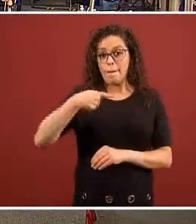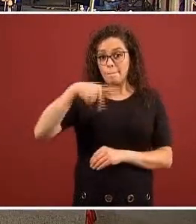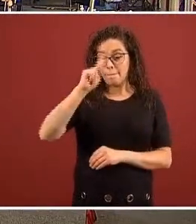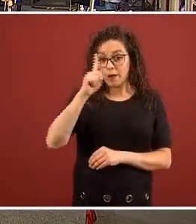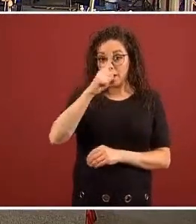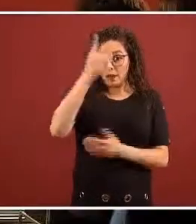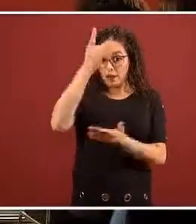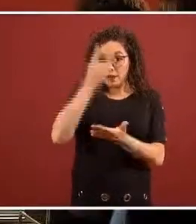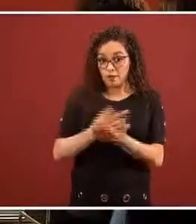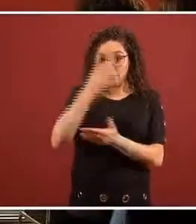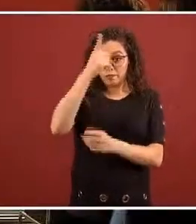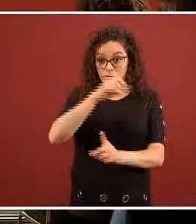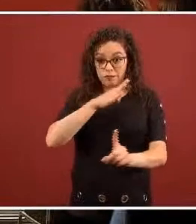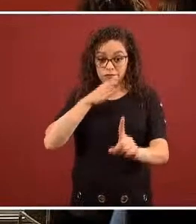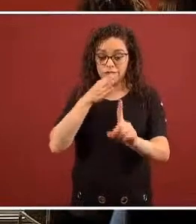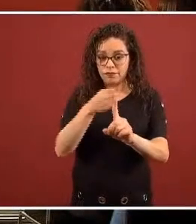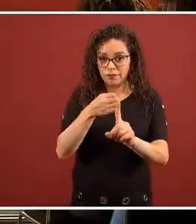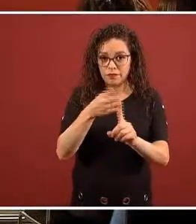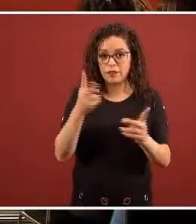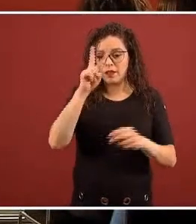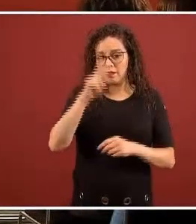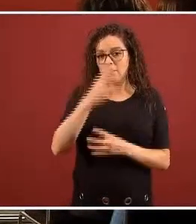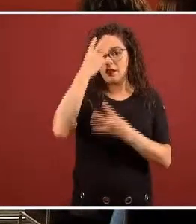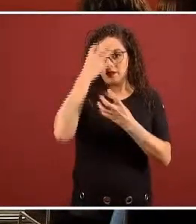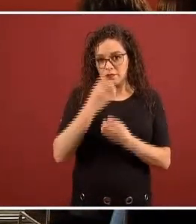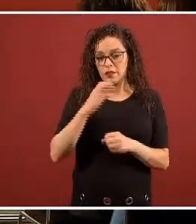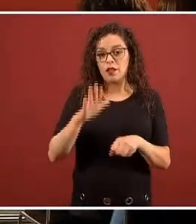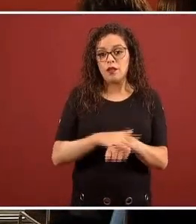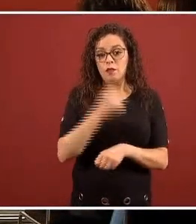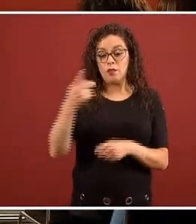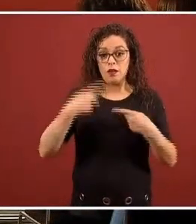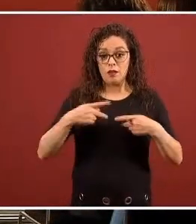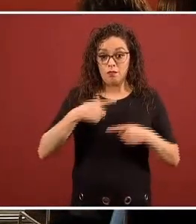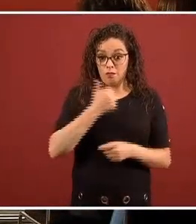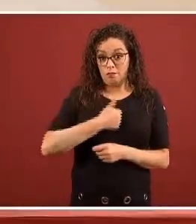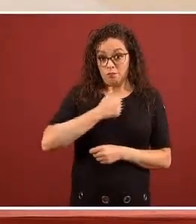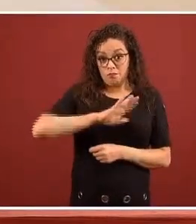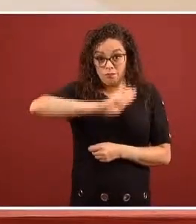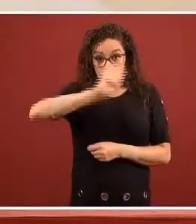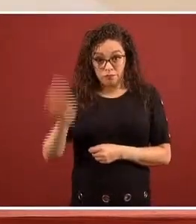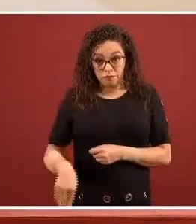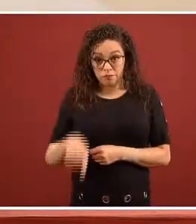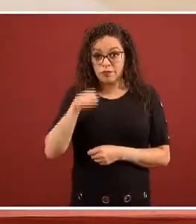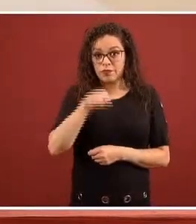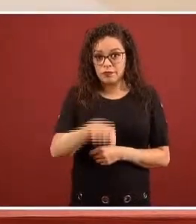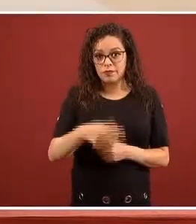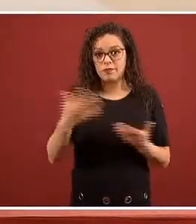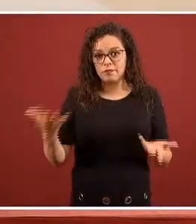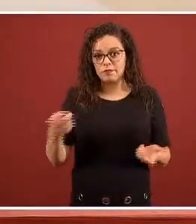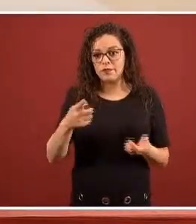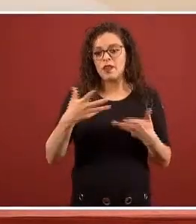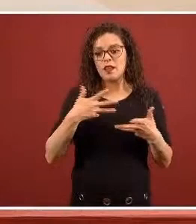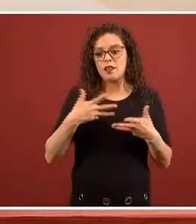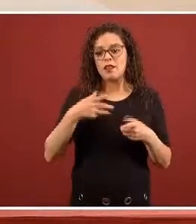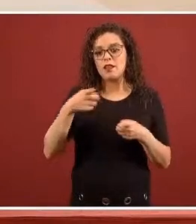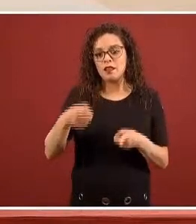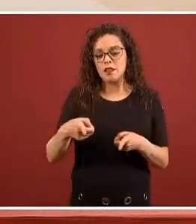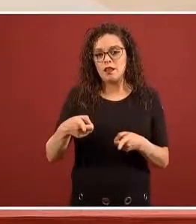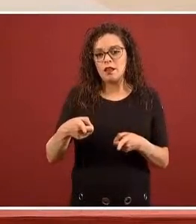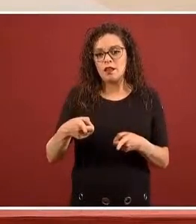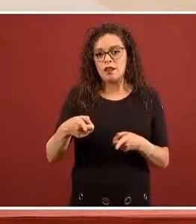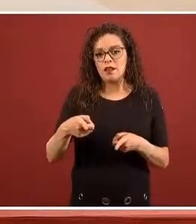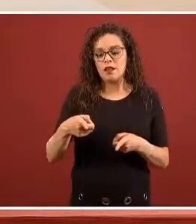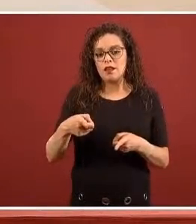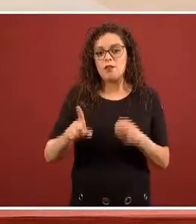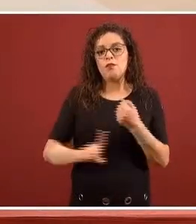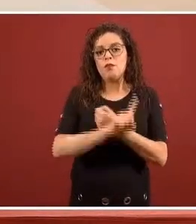escenario dramático porque las personas que pierden la vida finalmente, lo más probable es que están en un periodo donde no pueden comunicarse ya,